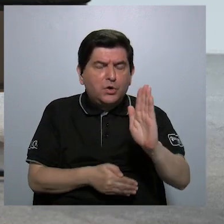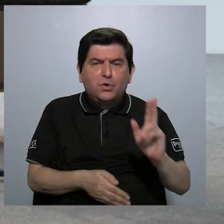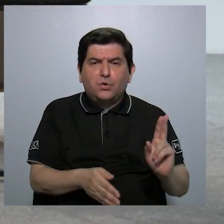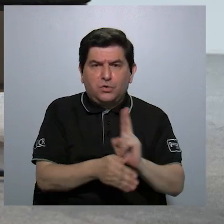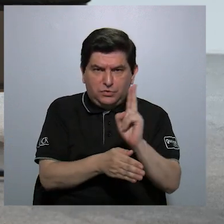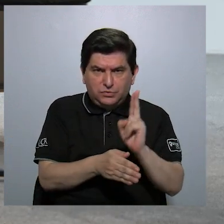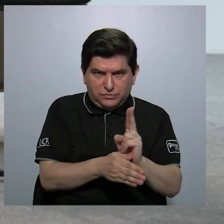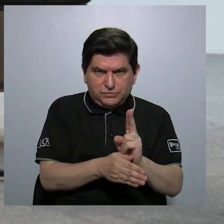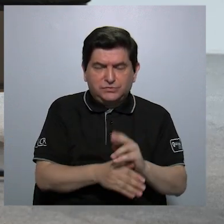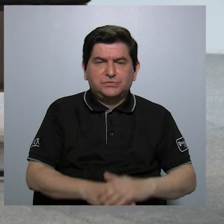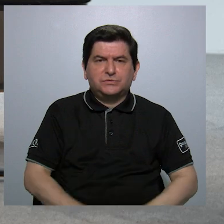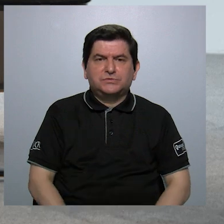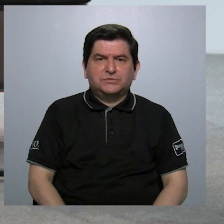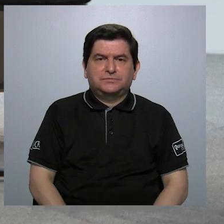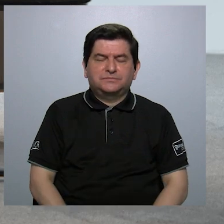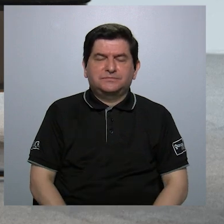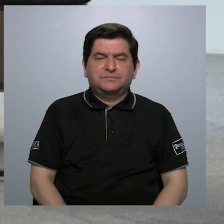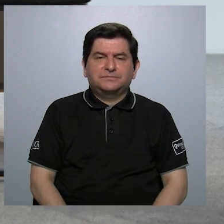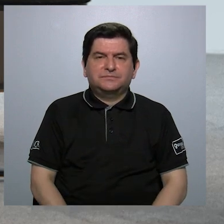de su